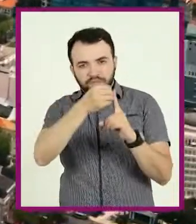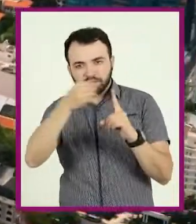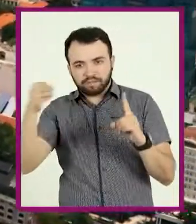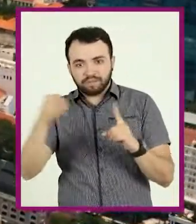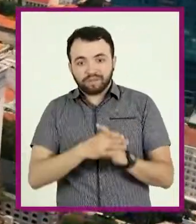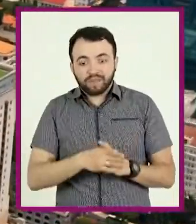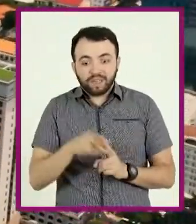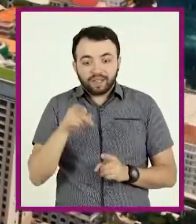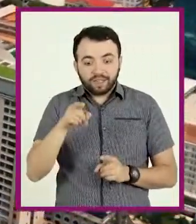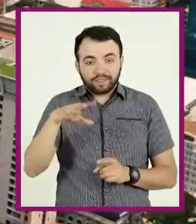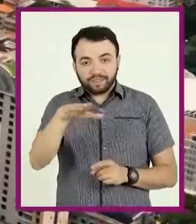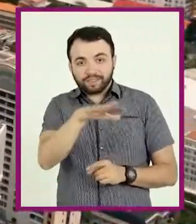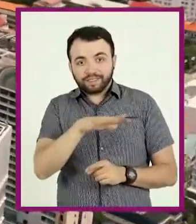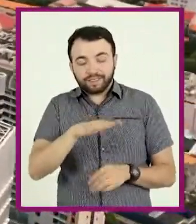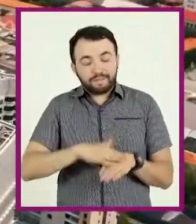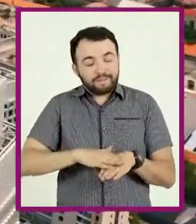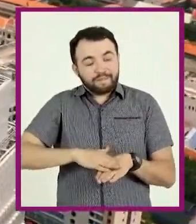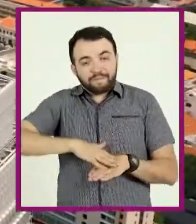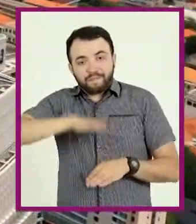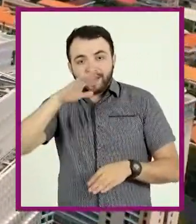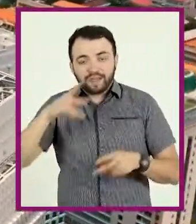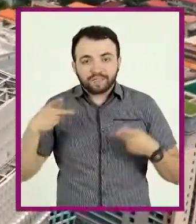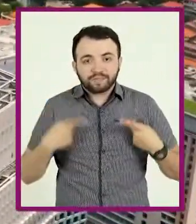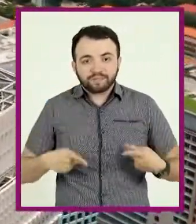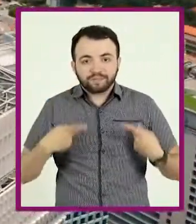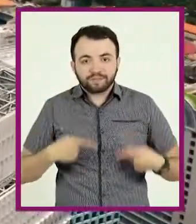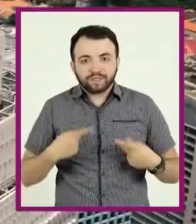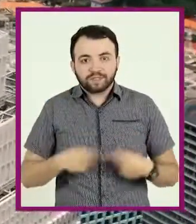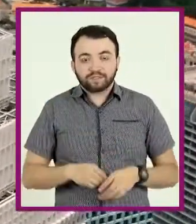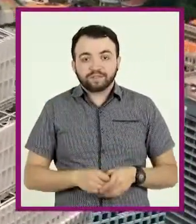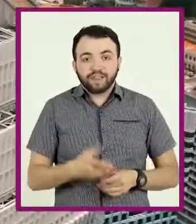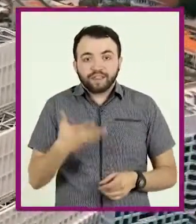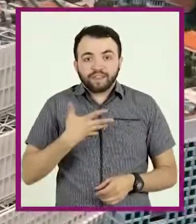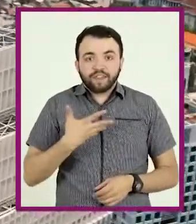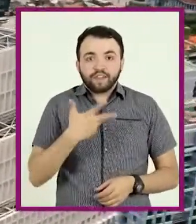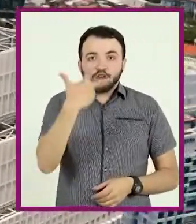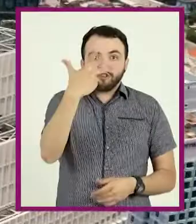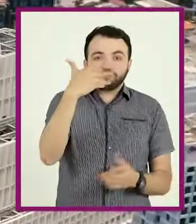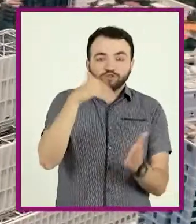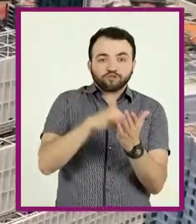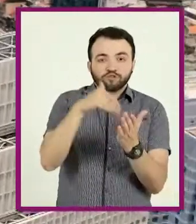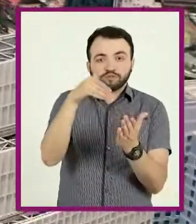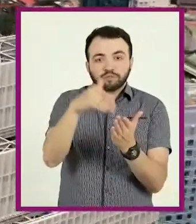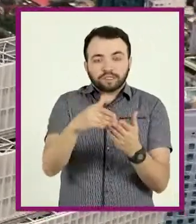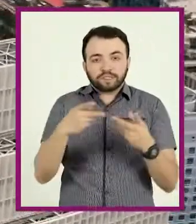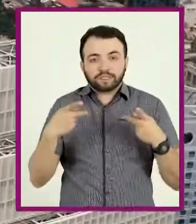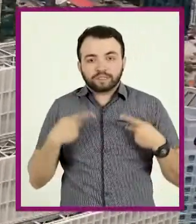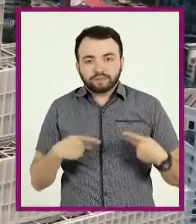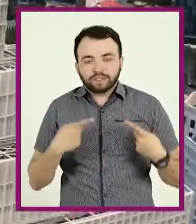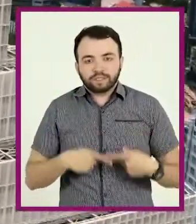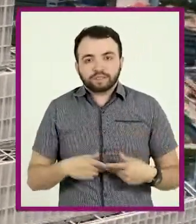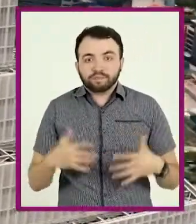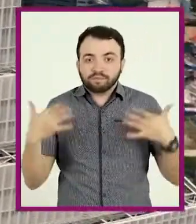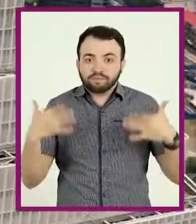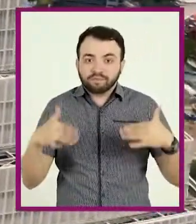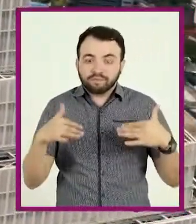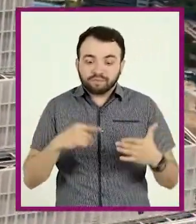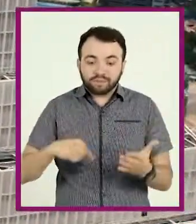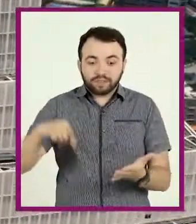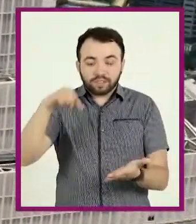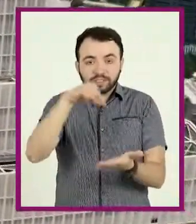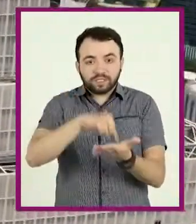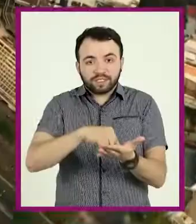Minh, antiguamente llamada Saigón, es la capital más poblada de Vietnam, con poco más de 8 millones